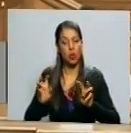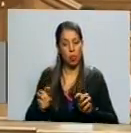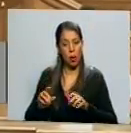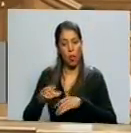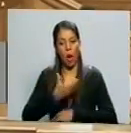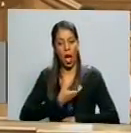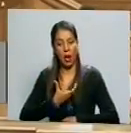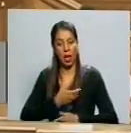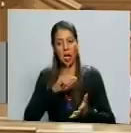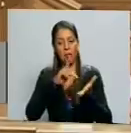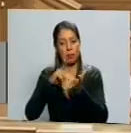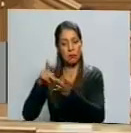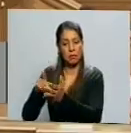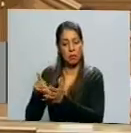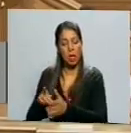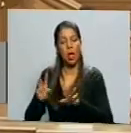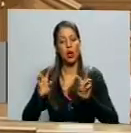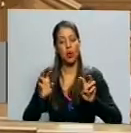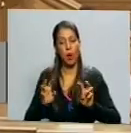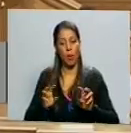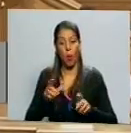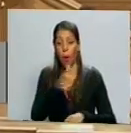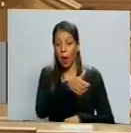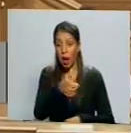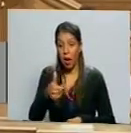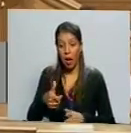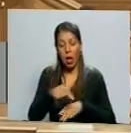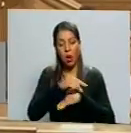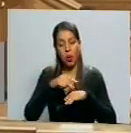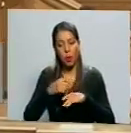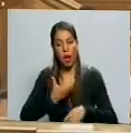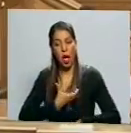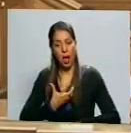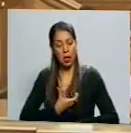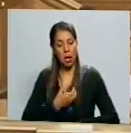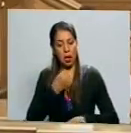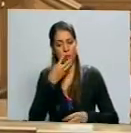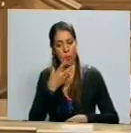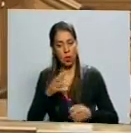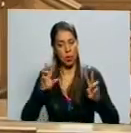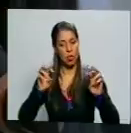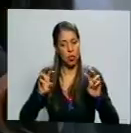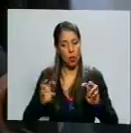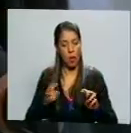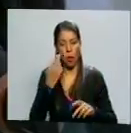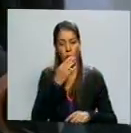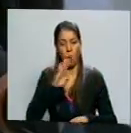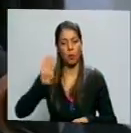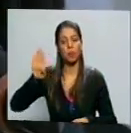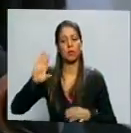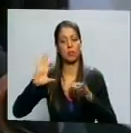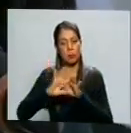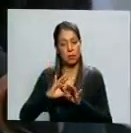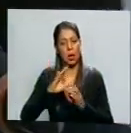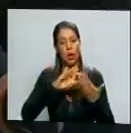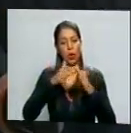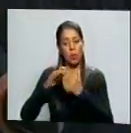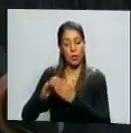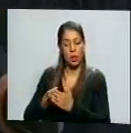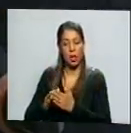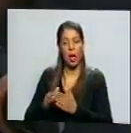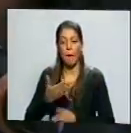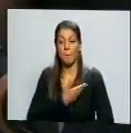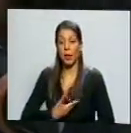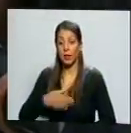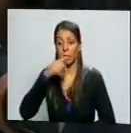gente de compromiso con su pueblo, y por supuesto nuestro presidente con todo su equipo de